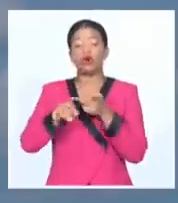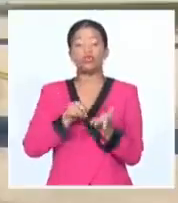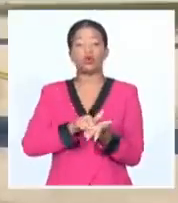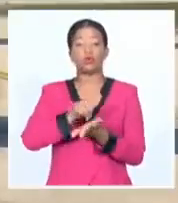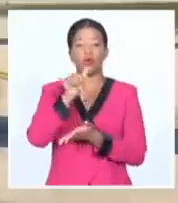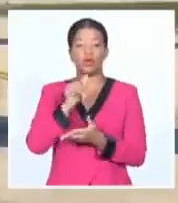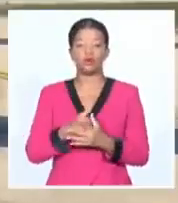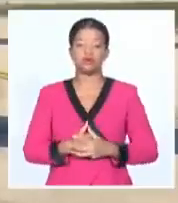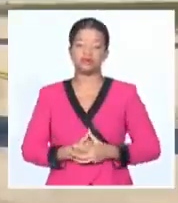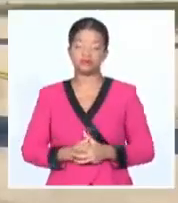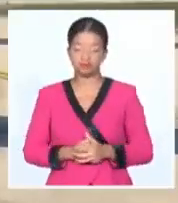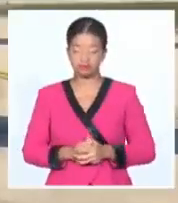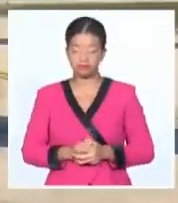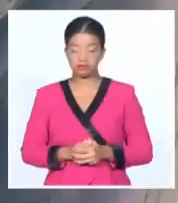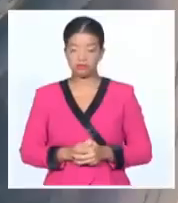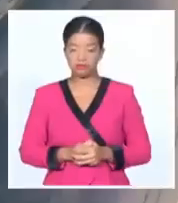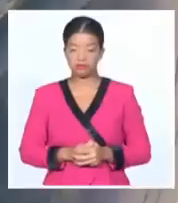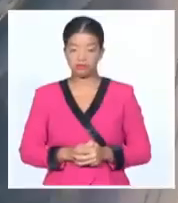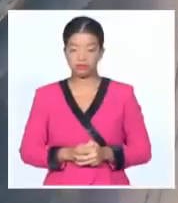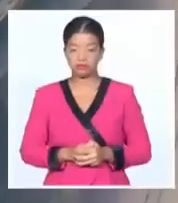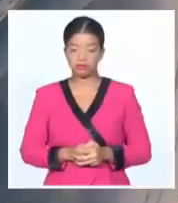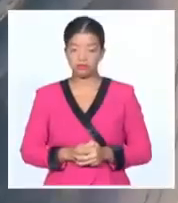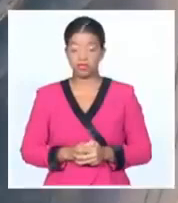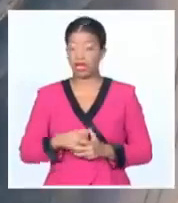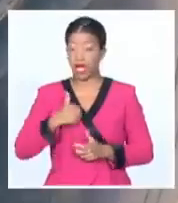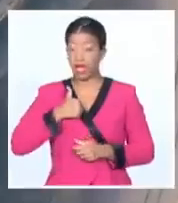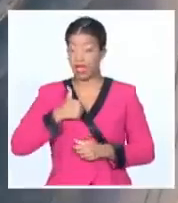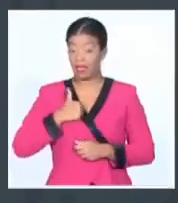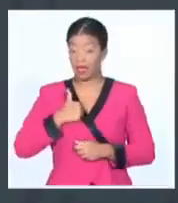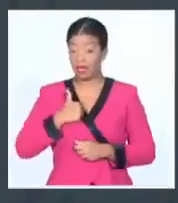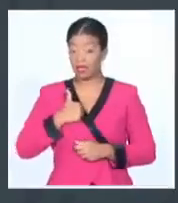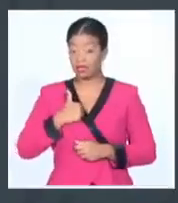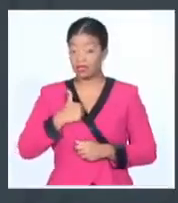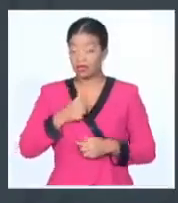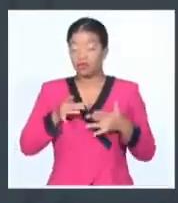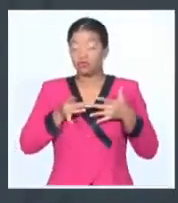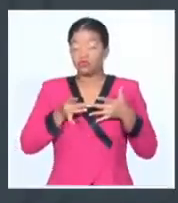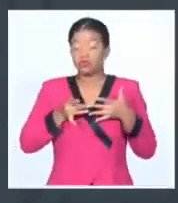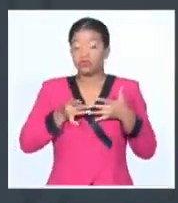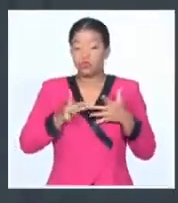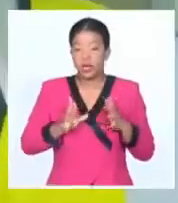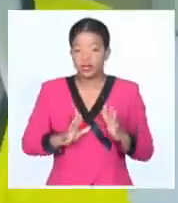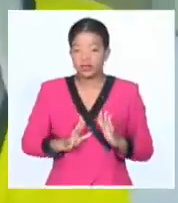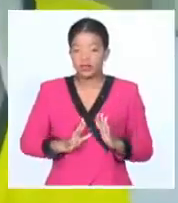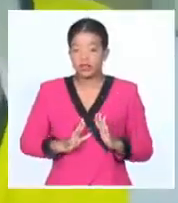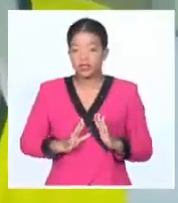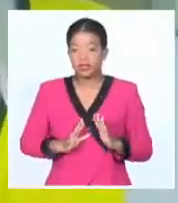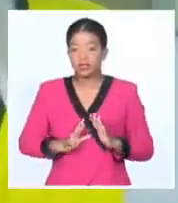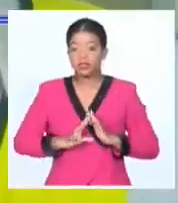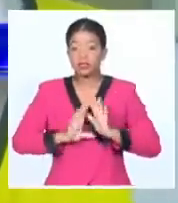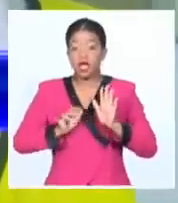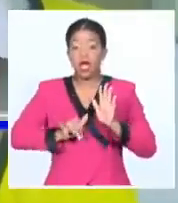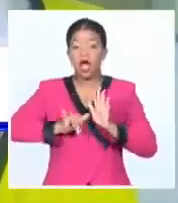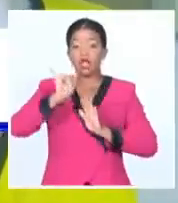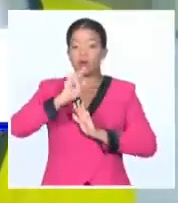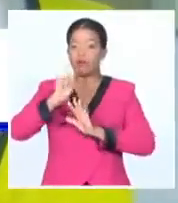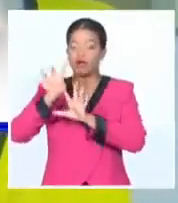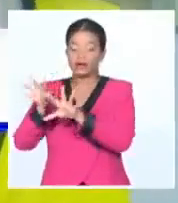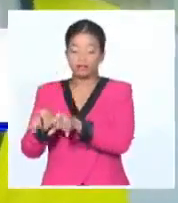En el caso de los clientes canadienses, afortunadamente el turoperador los sacó del aeropuerto. El primer